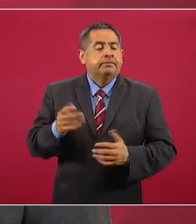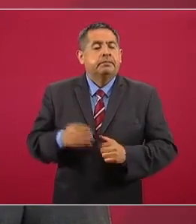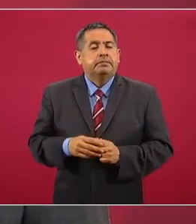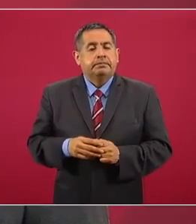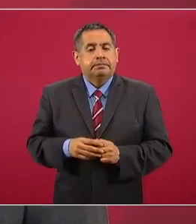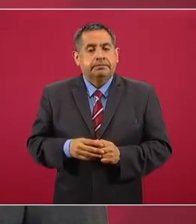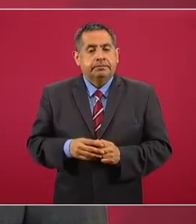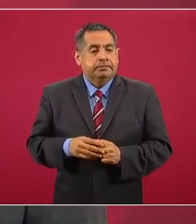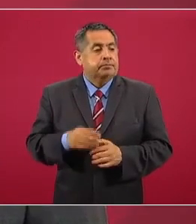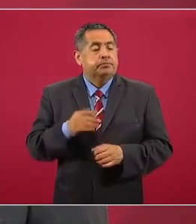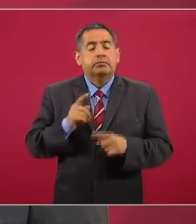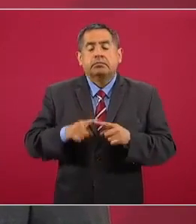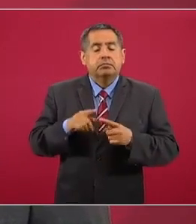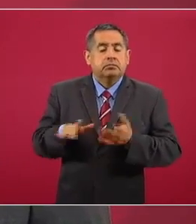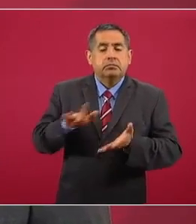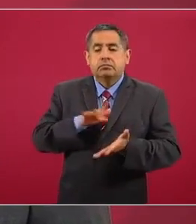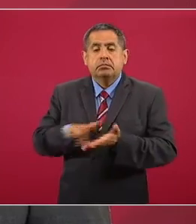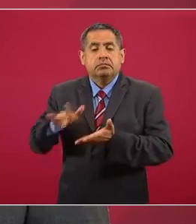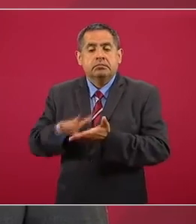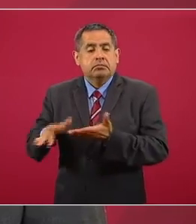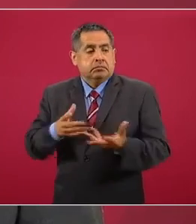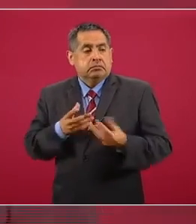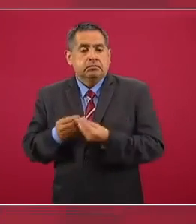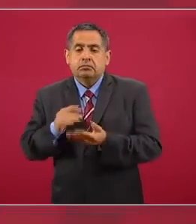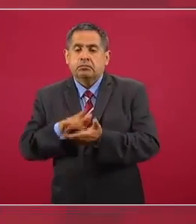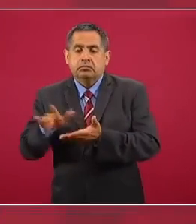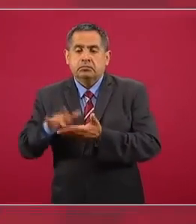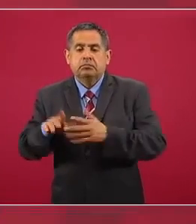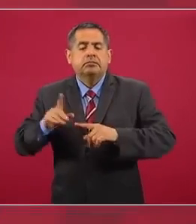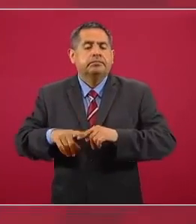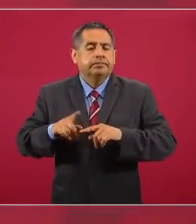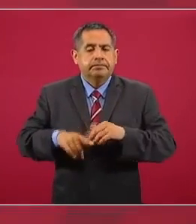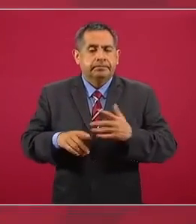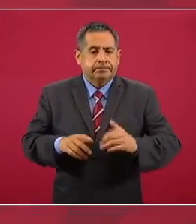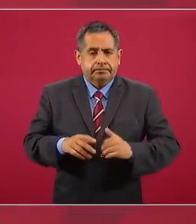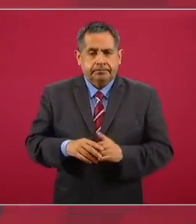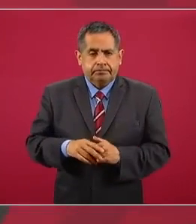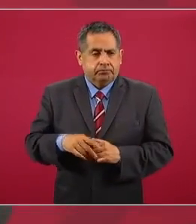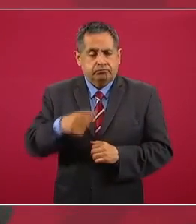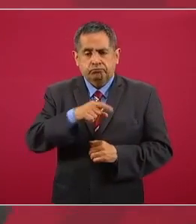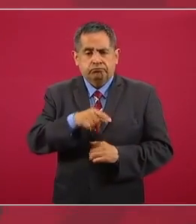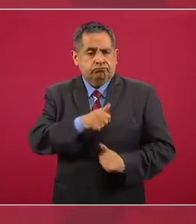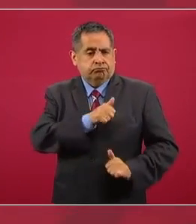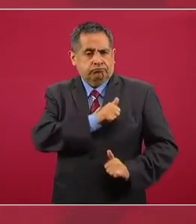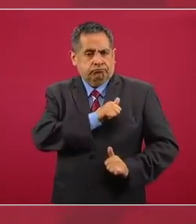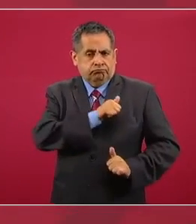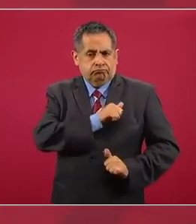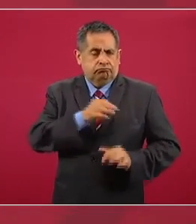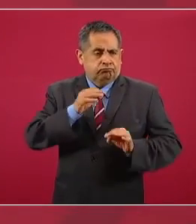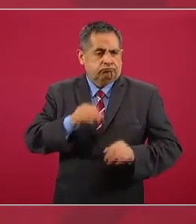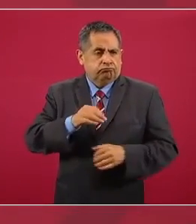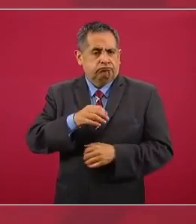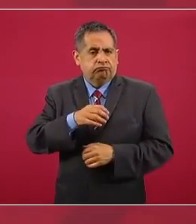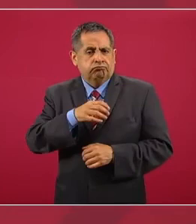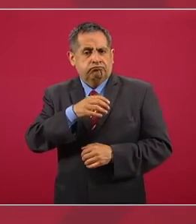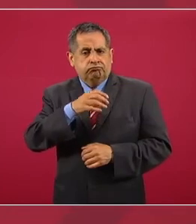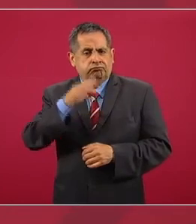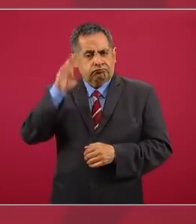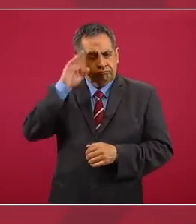están apoyando también los soldados oficiales con el